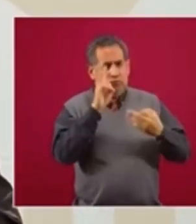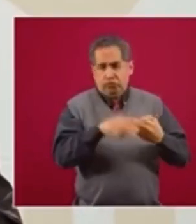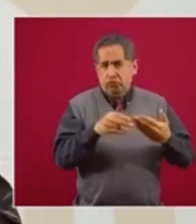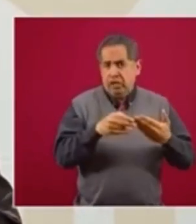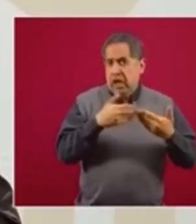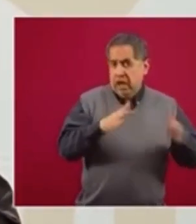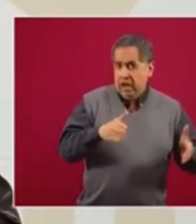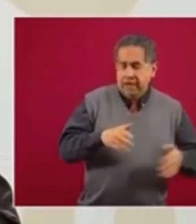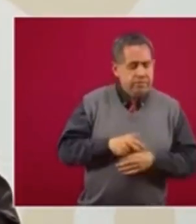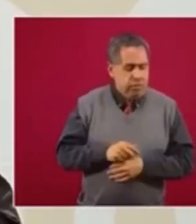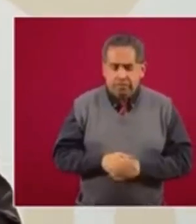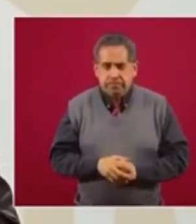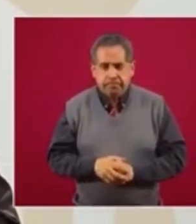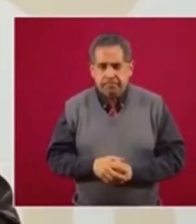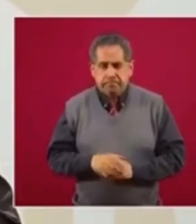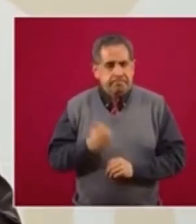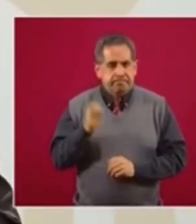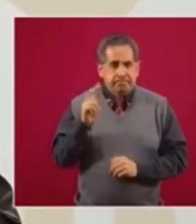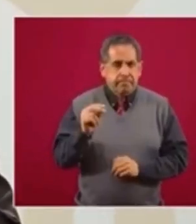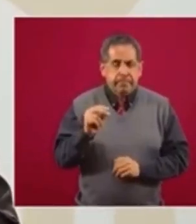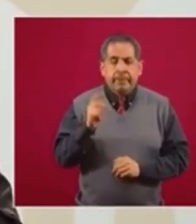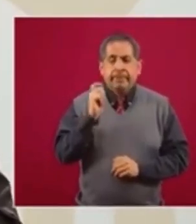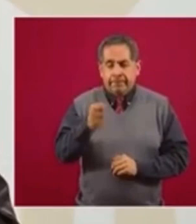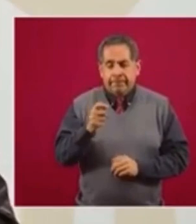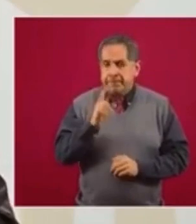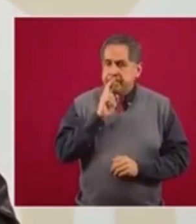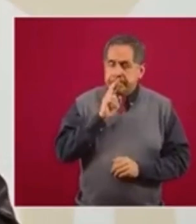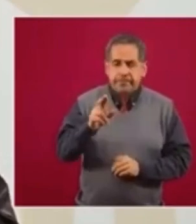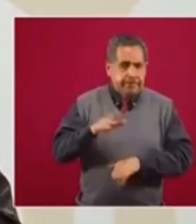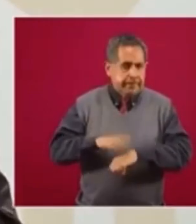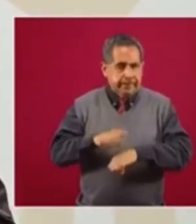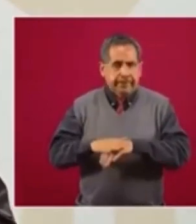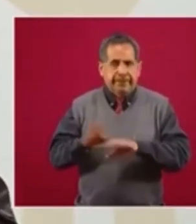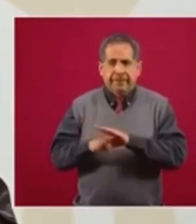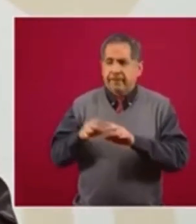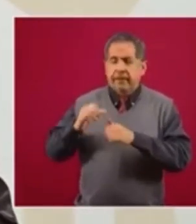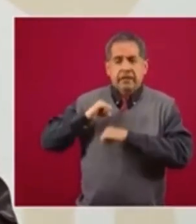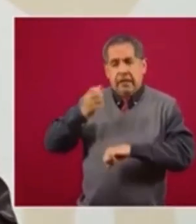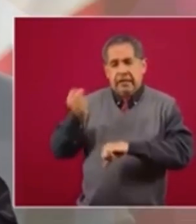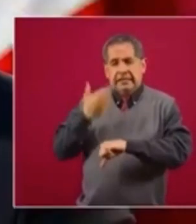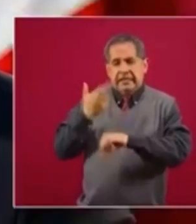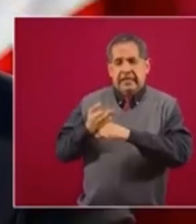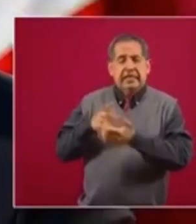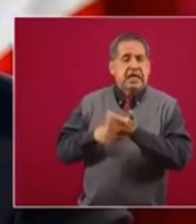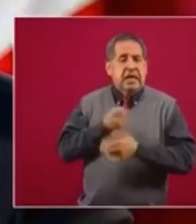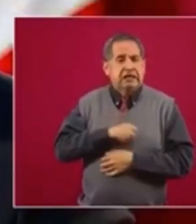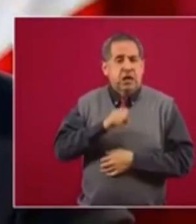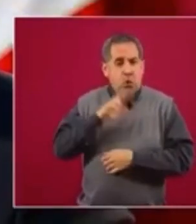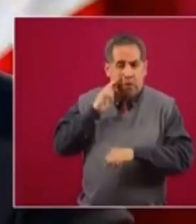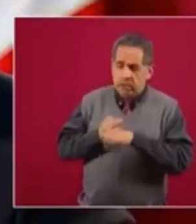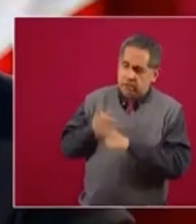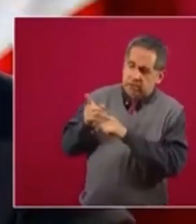apertura previa. Eso es algo que corresponde a la Secretaría de Salud y